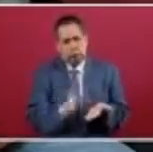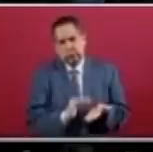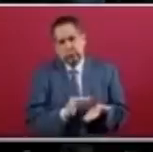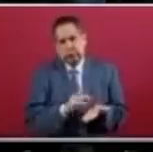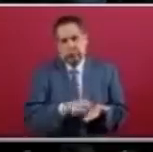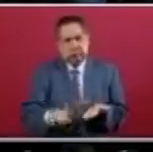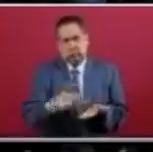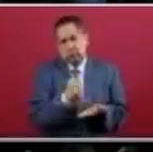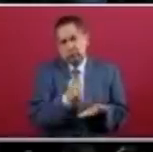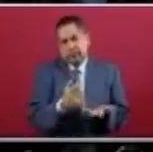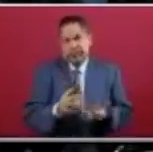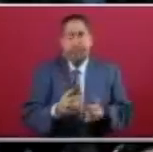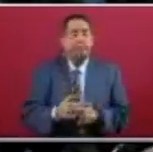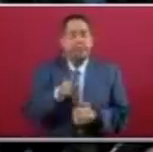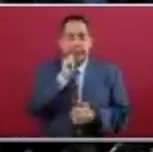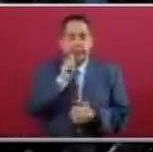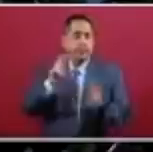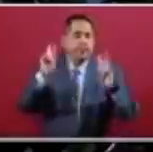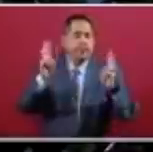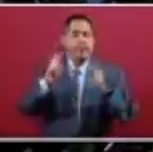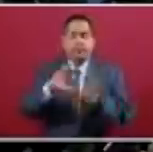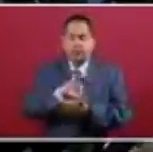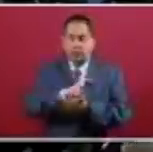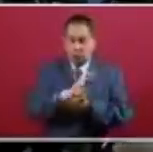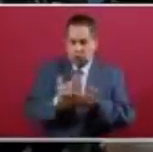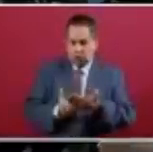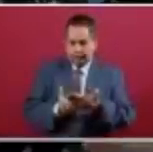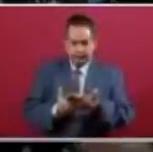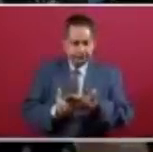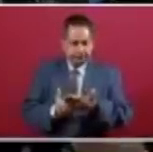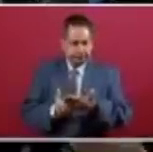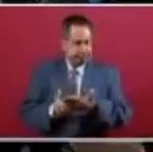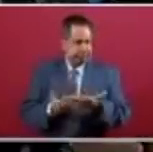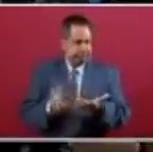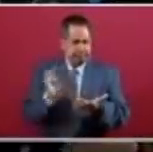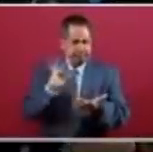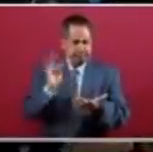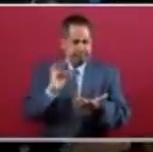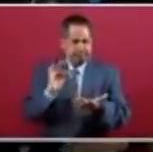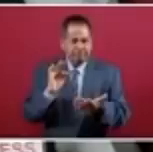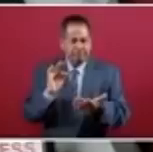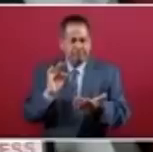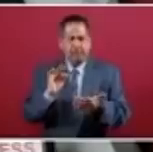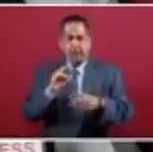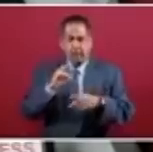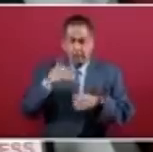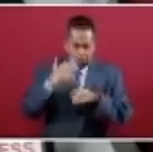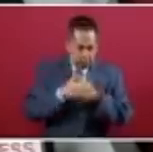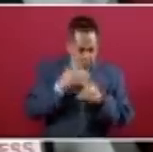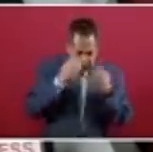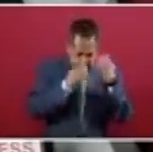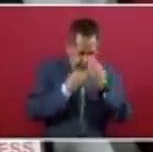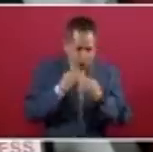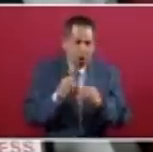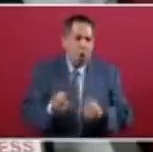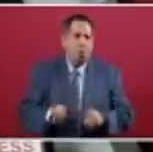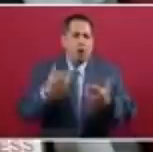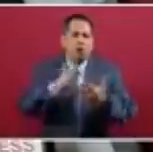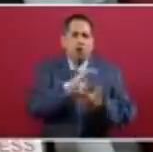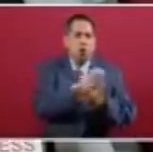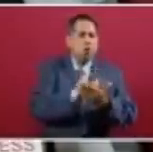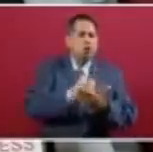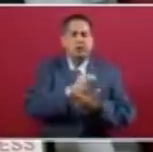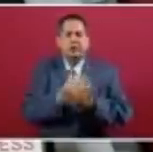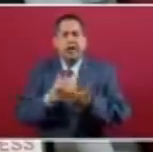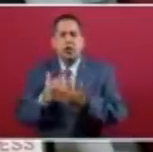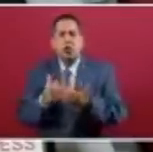país. Y sobre el tema de los contratos, si tienen el que se van a revisar, si tienen el número de contratos y de